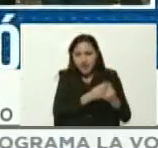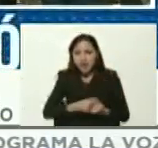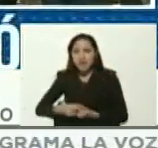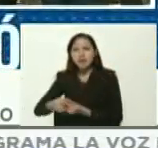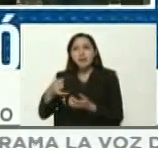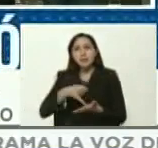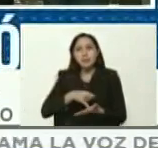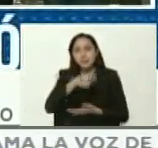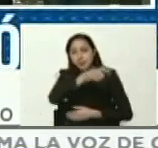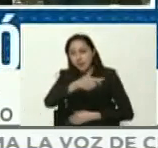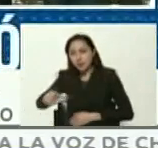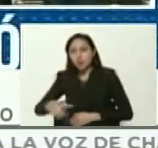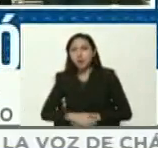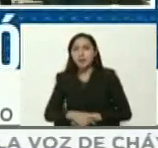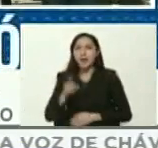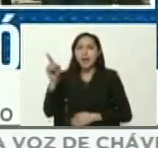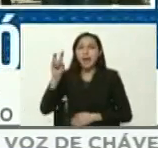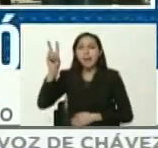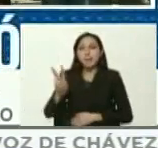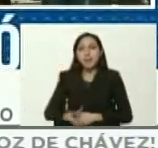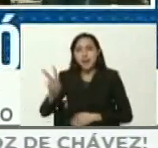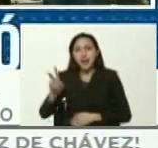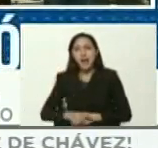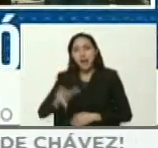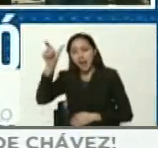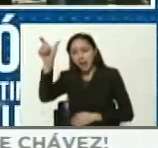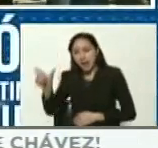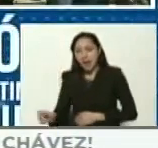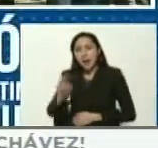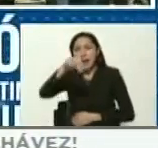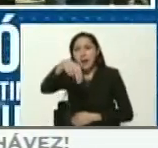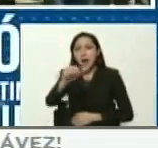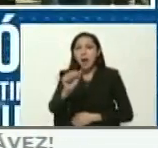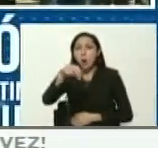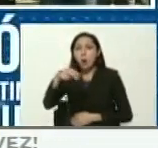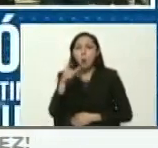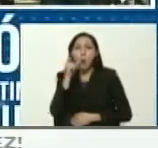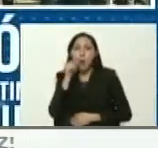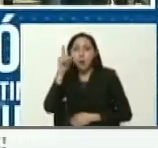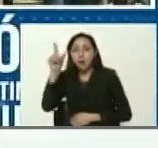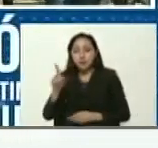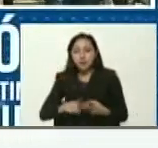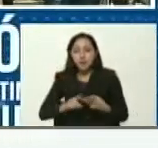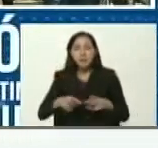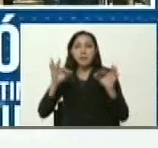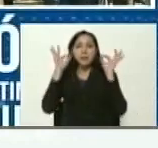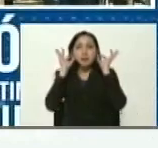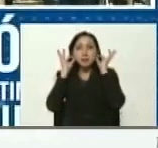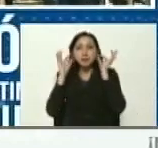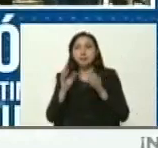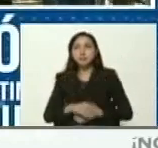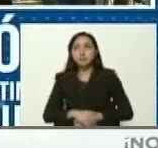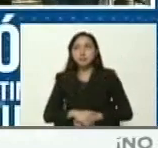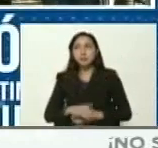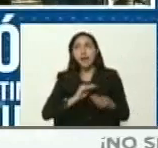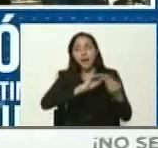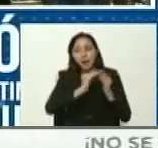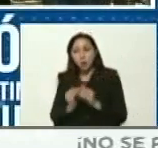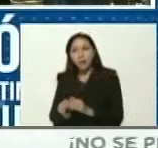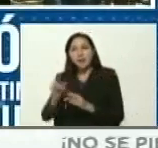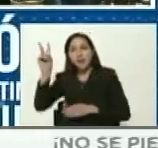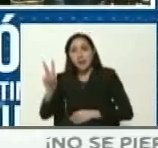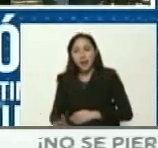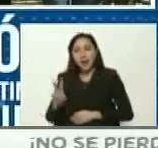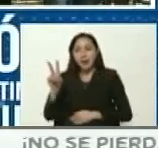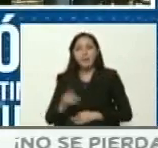Allá tenemos en La Vega al compañero Nahum Fernández, a la compañera Erika Faría, a la comunidad de La Vega, en